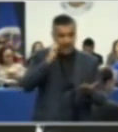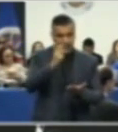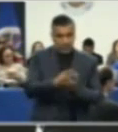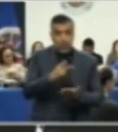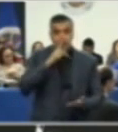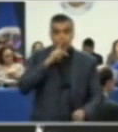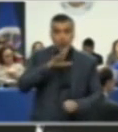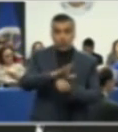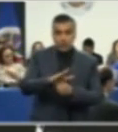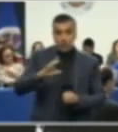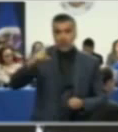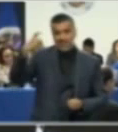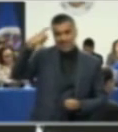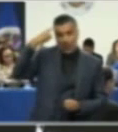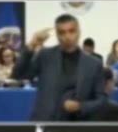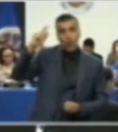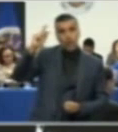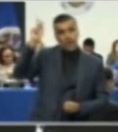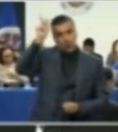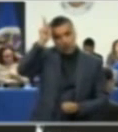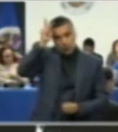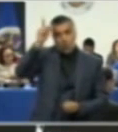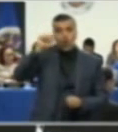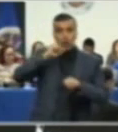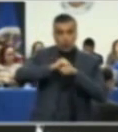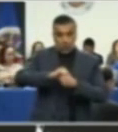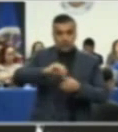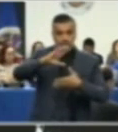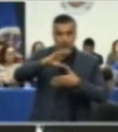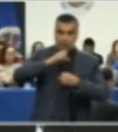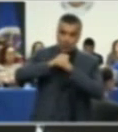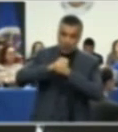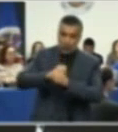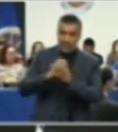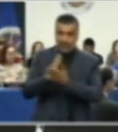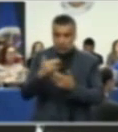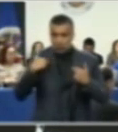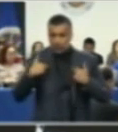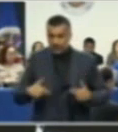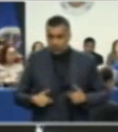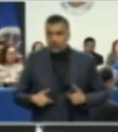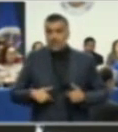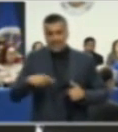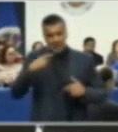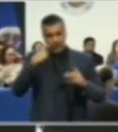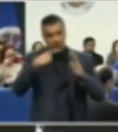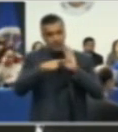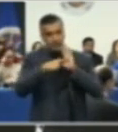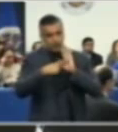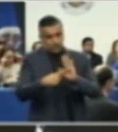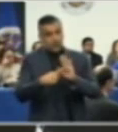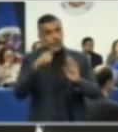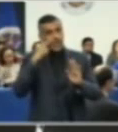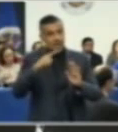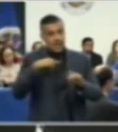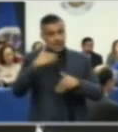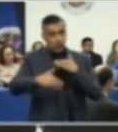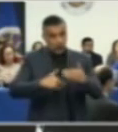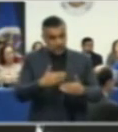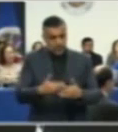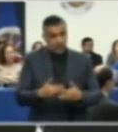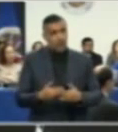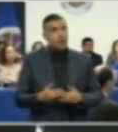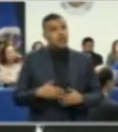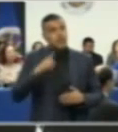del compromiso por parte del Estado peruano con el Sistema Interamericano de Protección de Derechos Humanos, que se ve reflejada en la secuencia